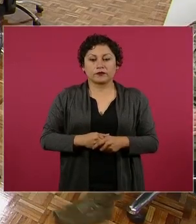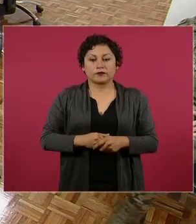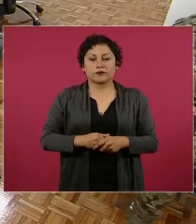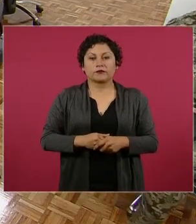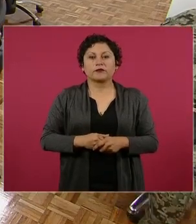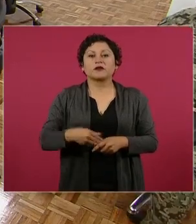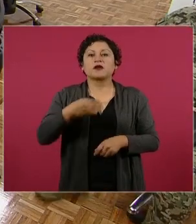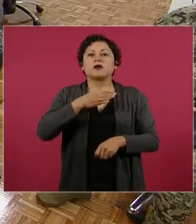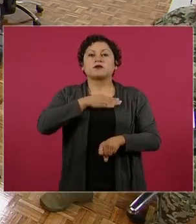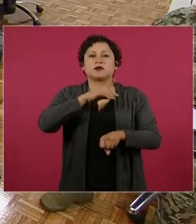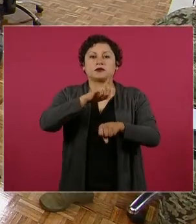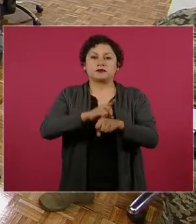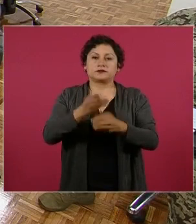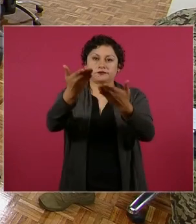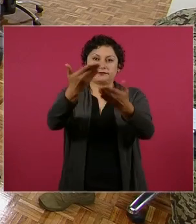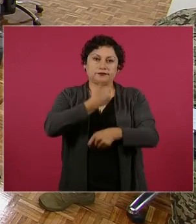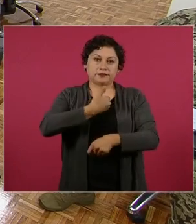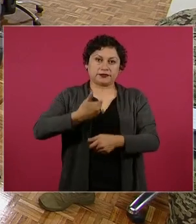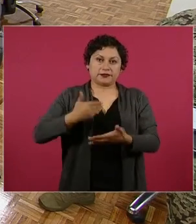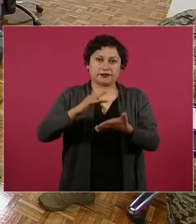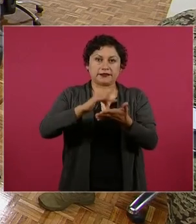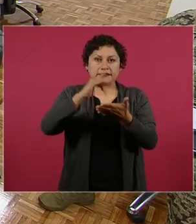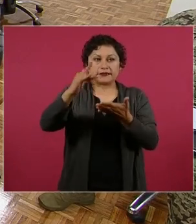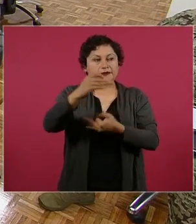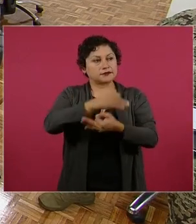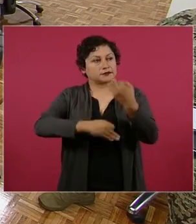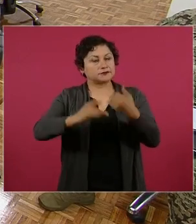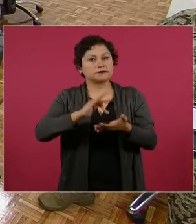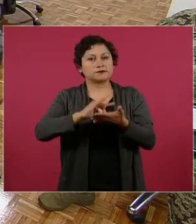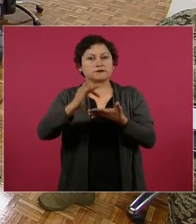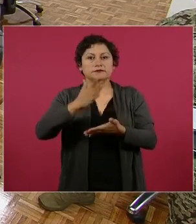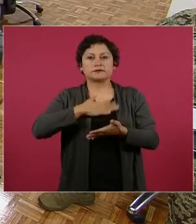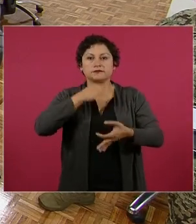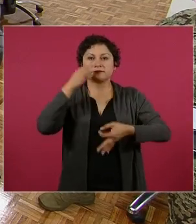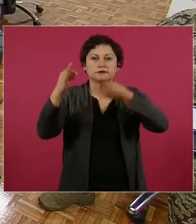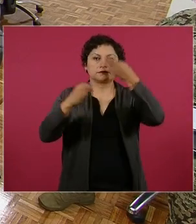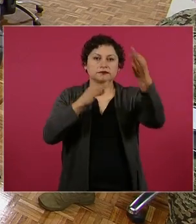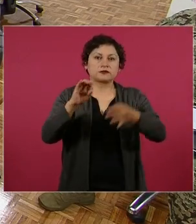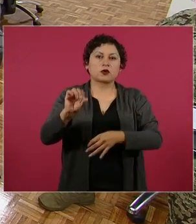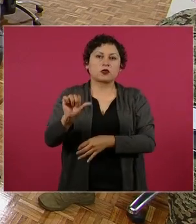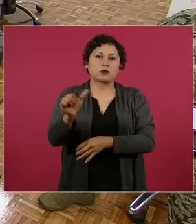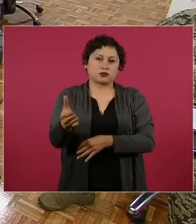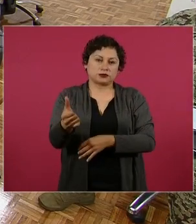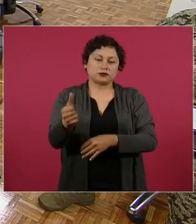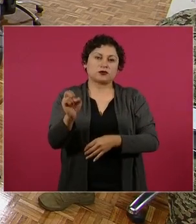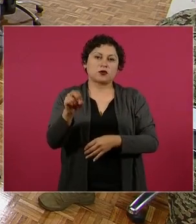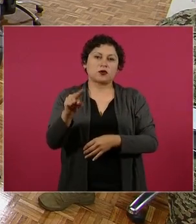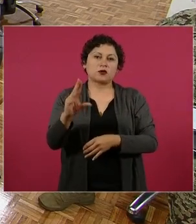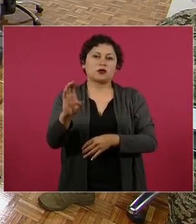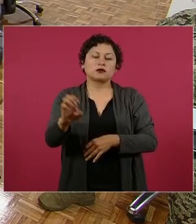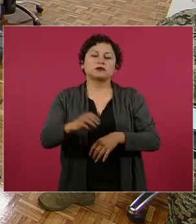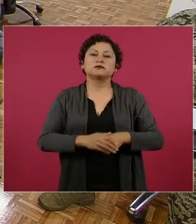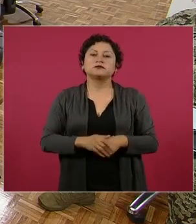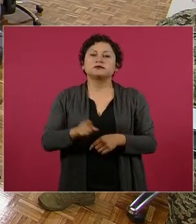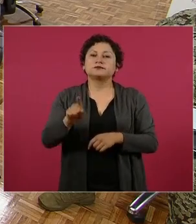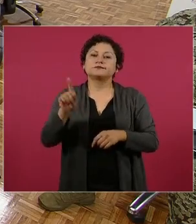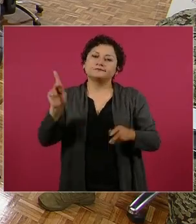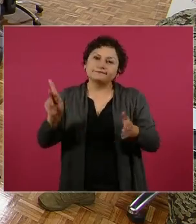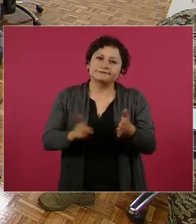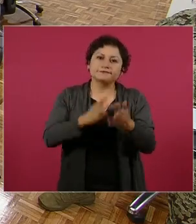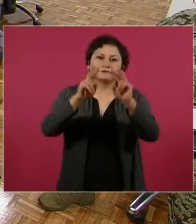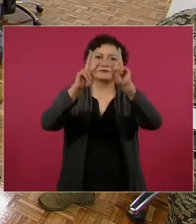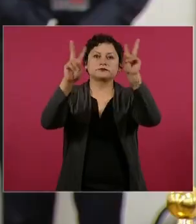Muy buenos días, gracias, presidente, gracias a todos. Armando Gama del 11, preguntarle, presidente, o retomar el tema de Ayotzinapa,